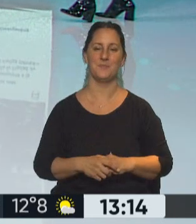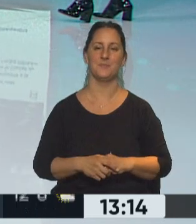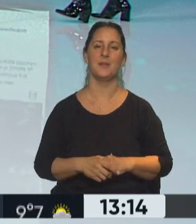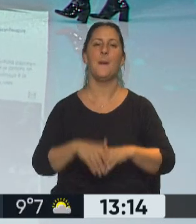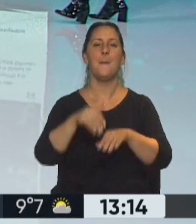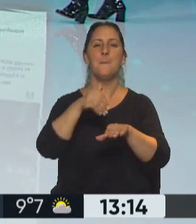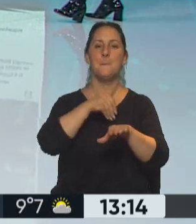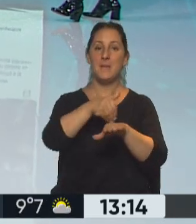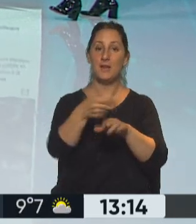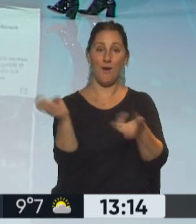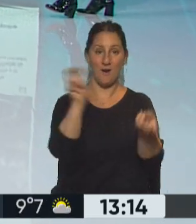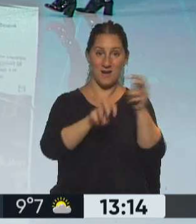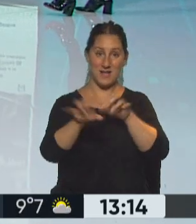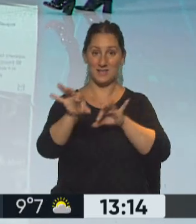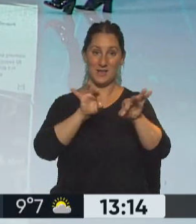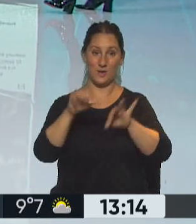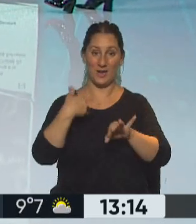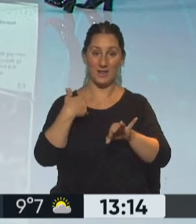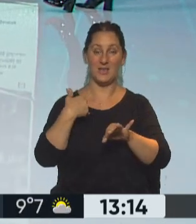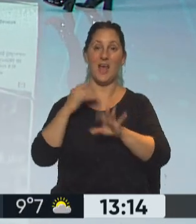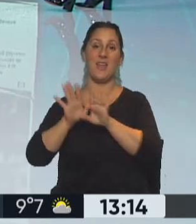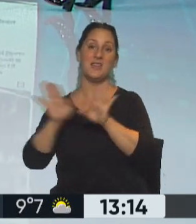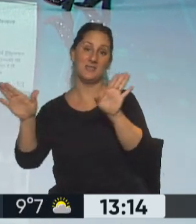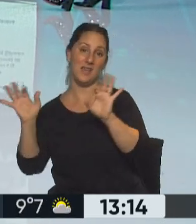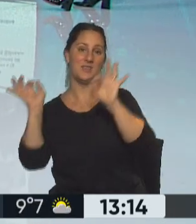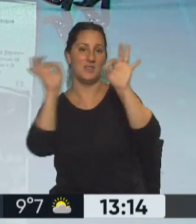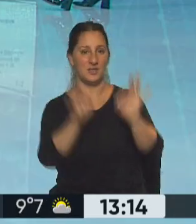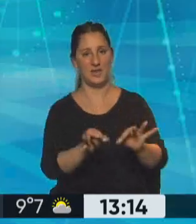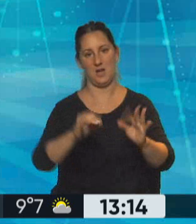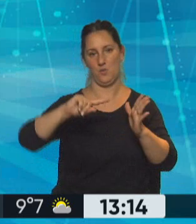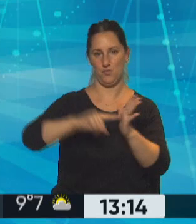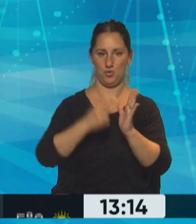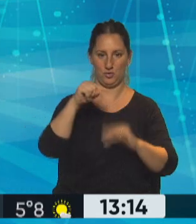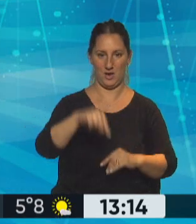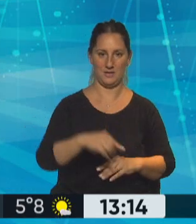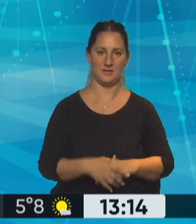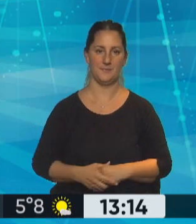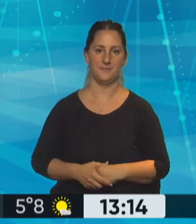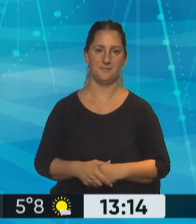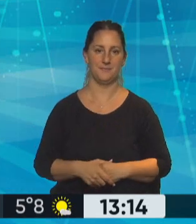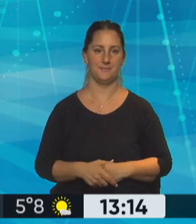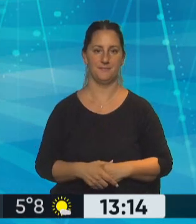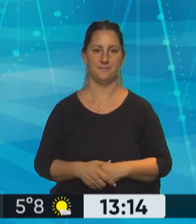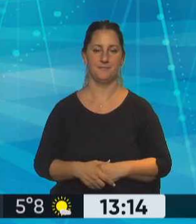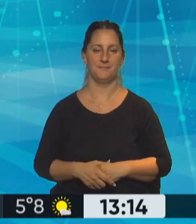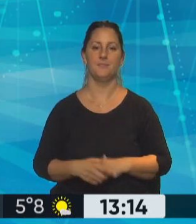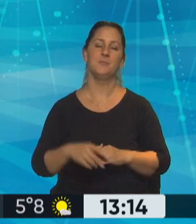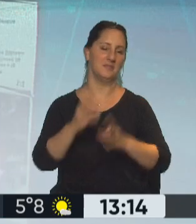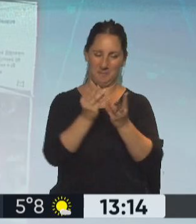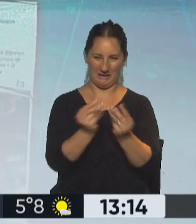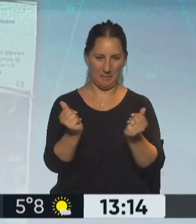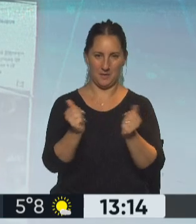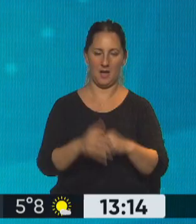que a la selección en su viaje desde ezeiza hacia la Ciudad de Buenos Aires y Quiero despedirme con